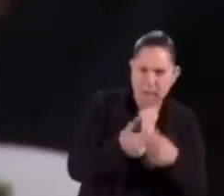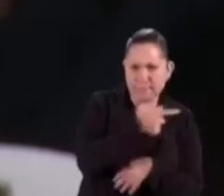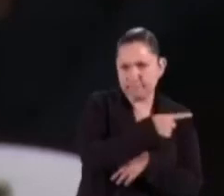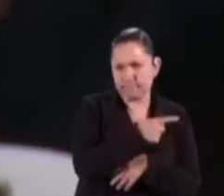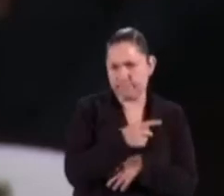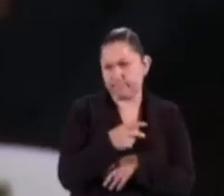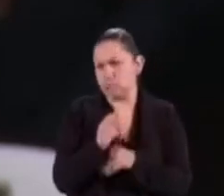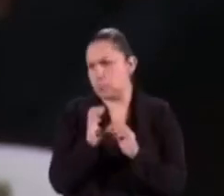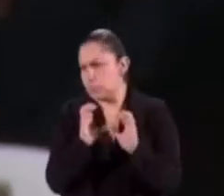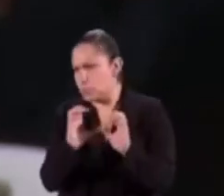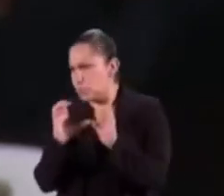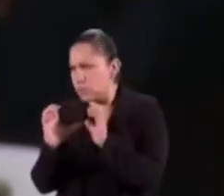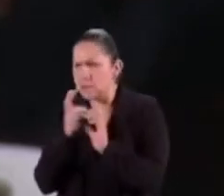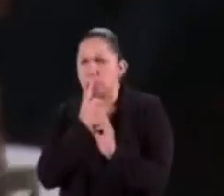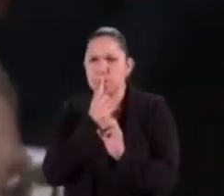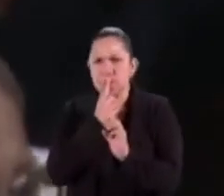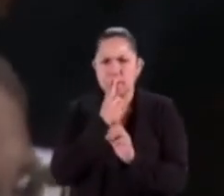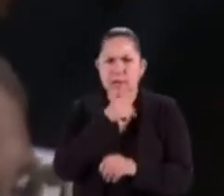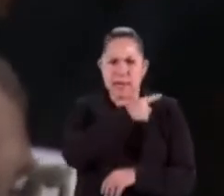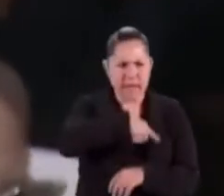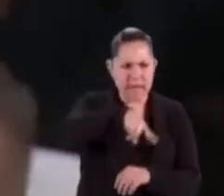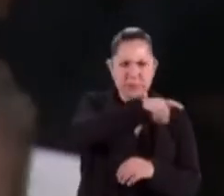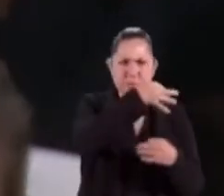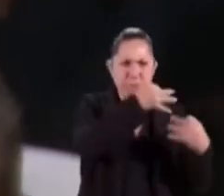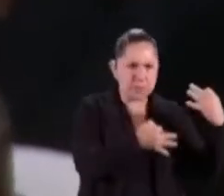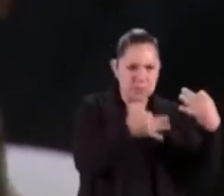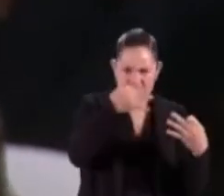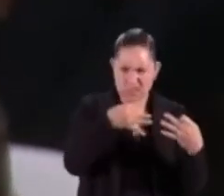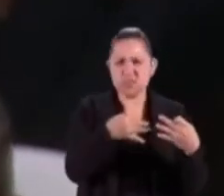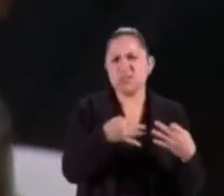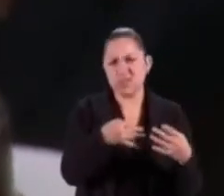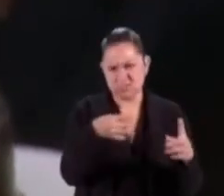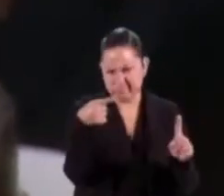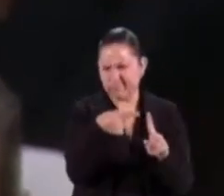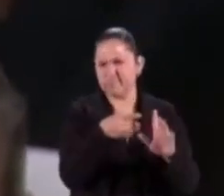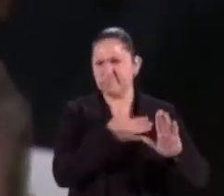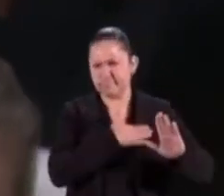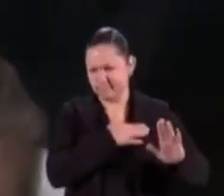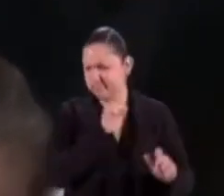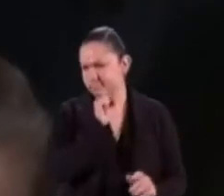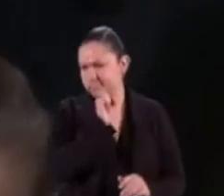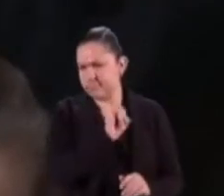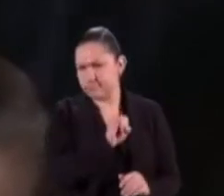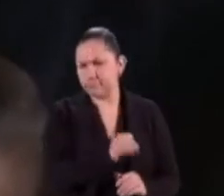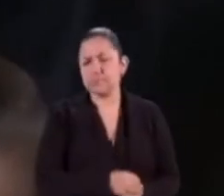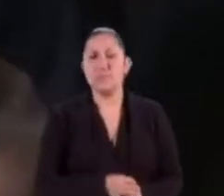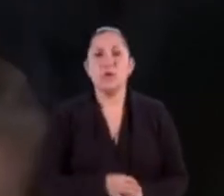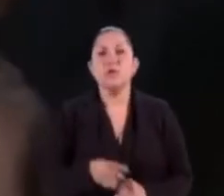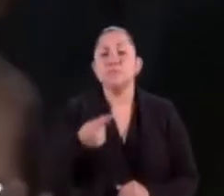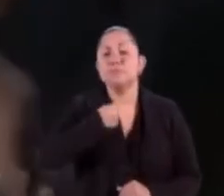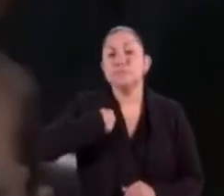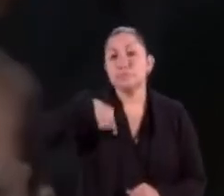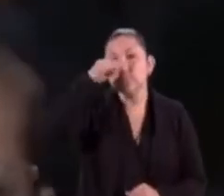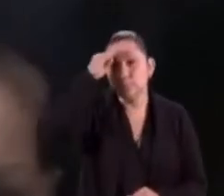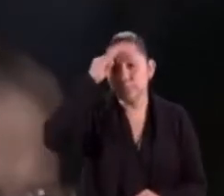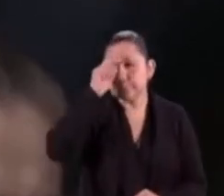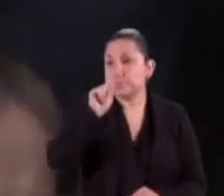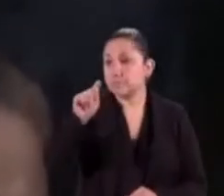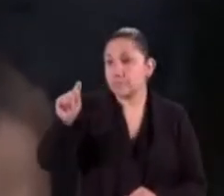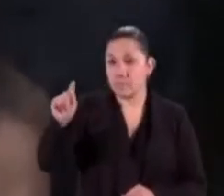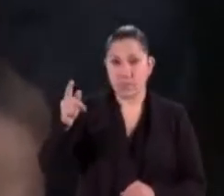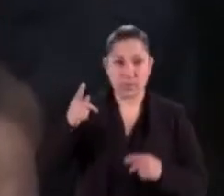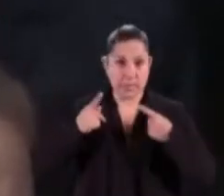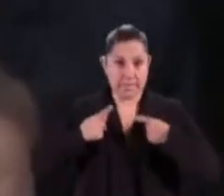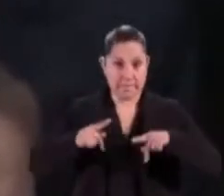con una justicia adecuada. No podemos permitir que las personas que garantizan tus